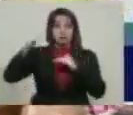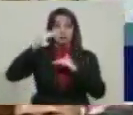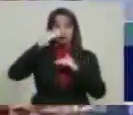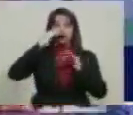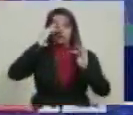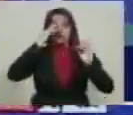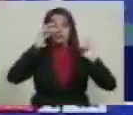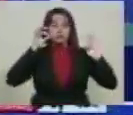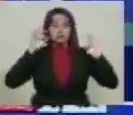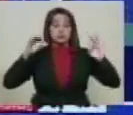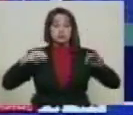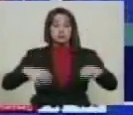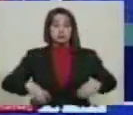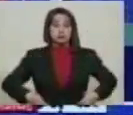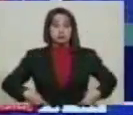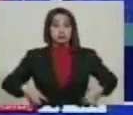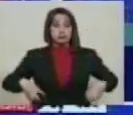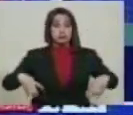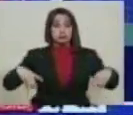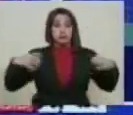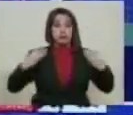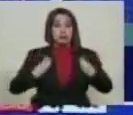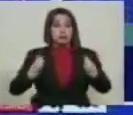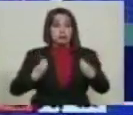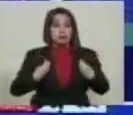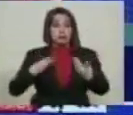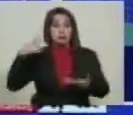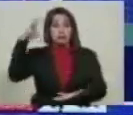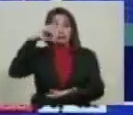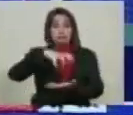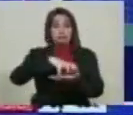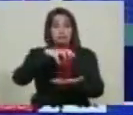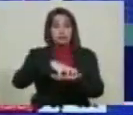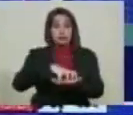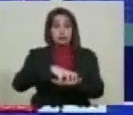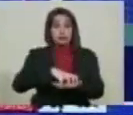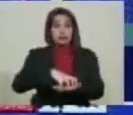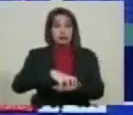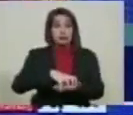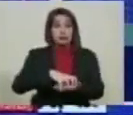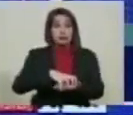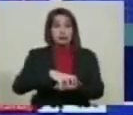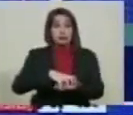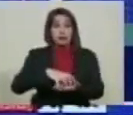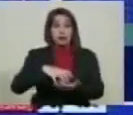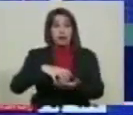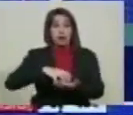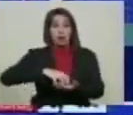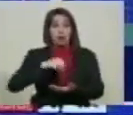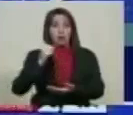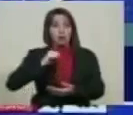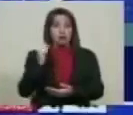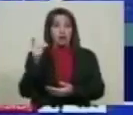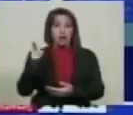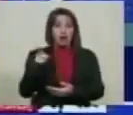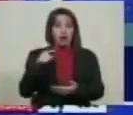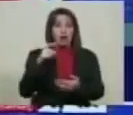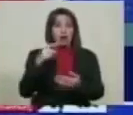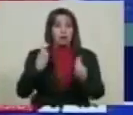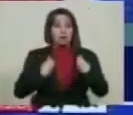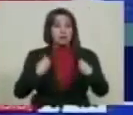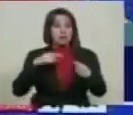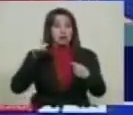que vive en mansiones de lujo, en Bogotá, en Nueva York, que